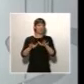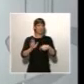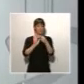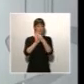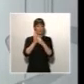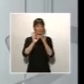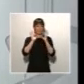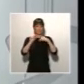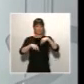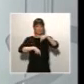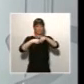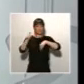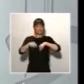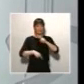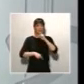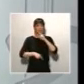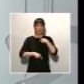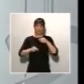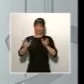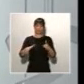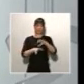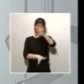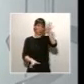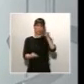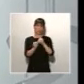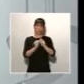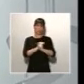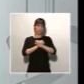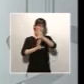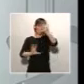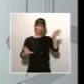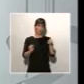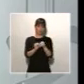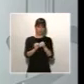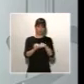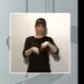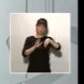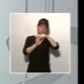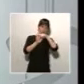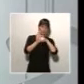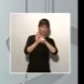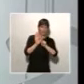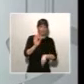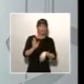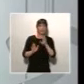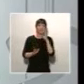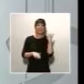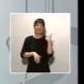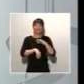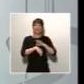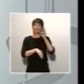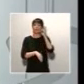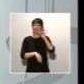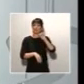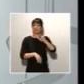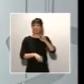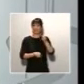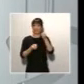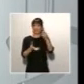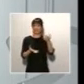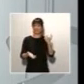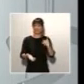de un paquete global, de una estrategia global. Antes lo ha dicho la doctora Sierra, de momento las